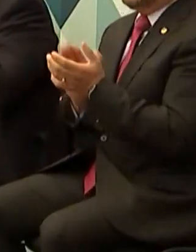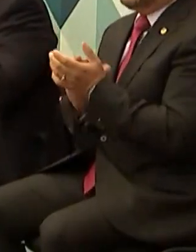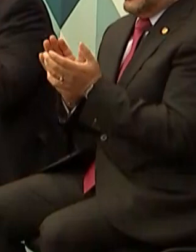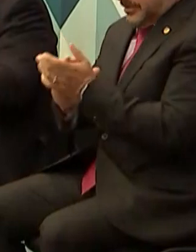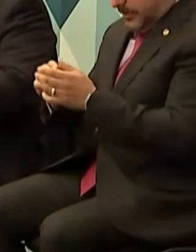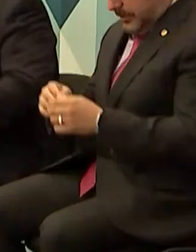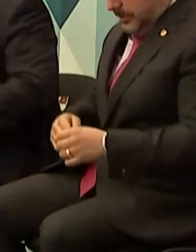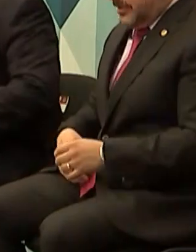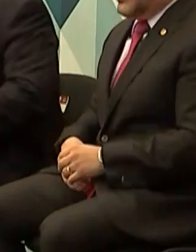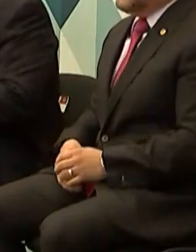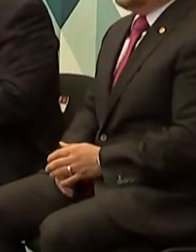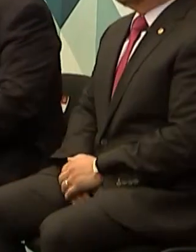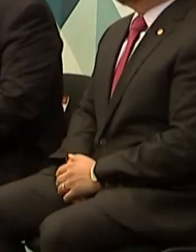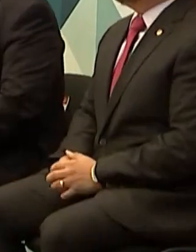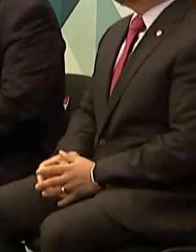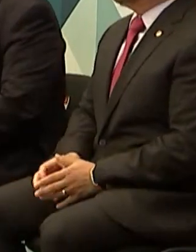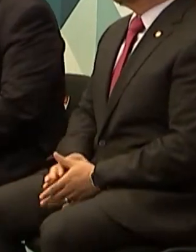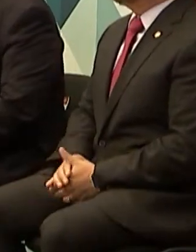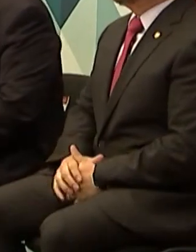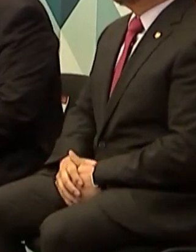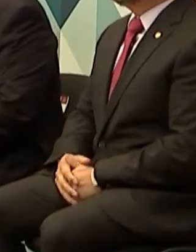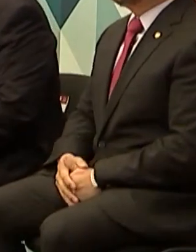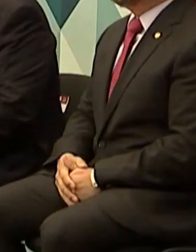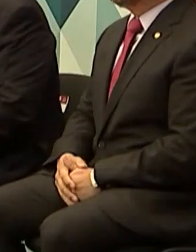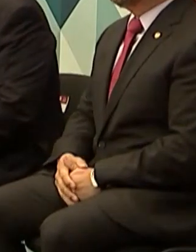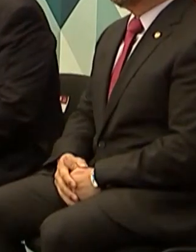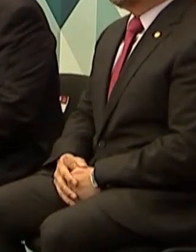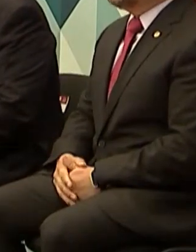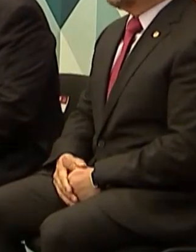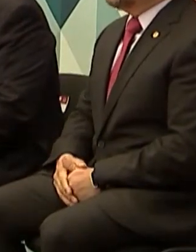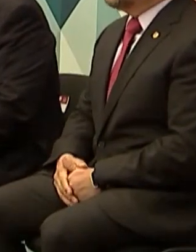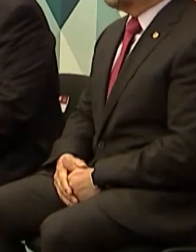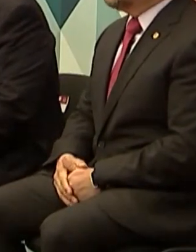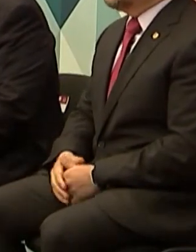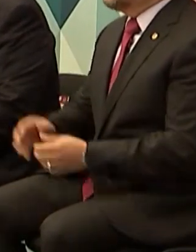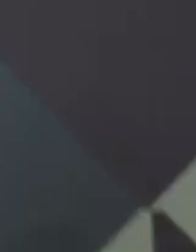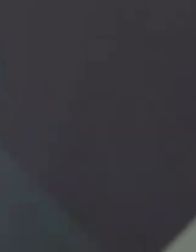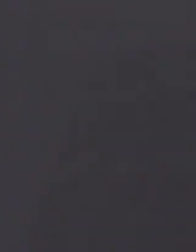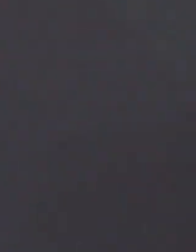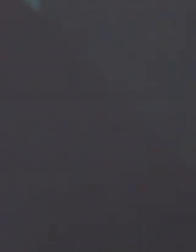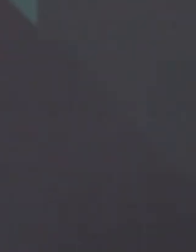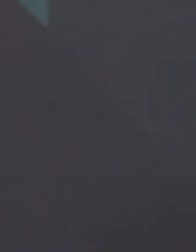La secretaria de Gobernación, Luisa María Alcalde Luján.